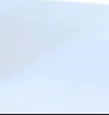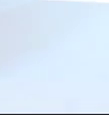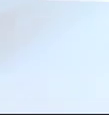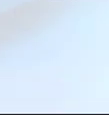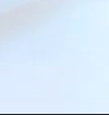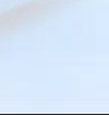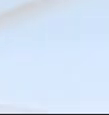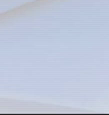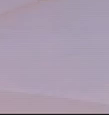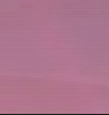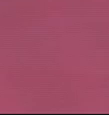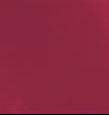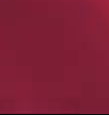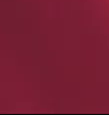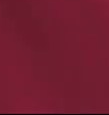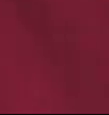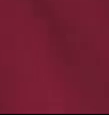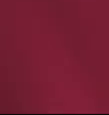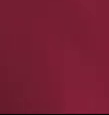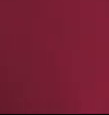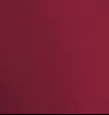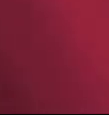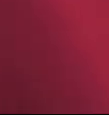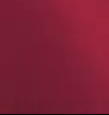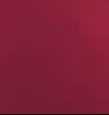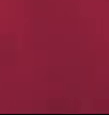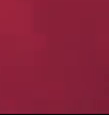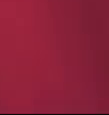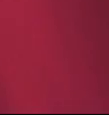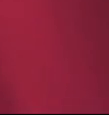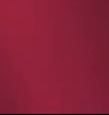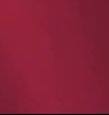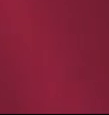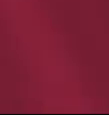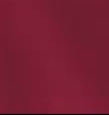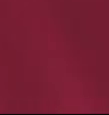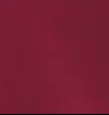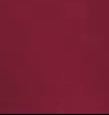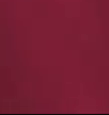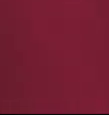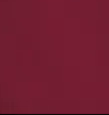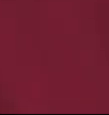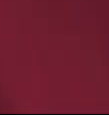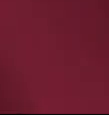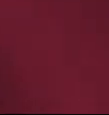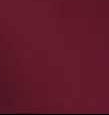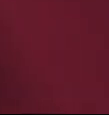Gobierno de México.